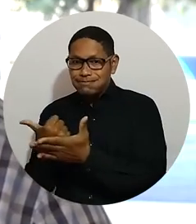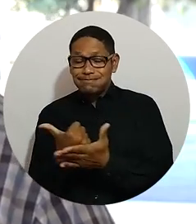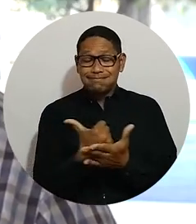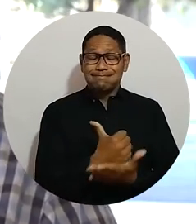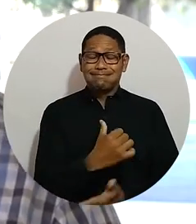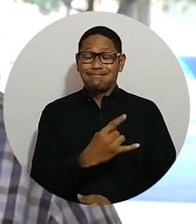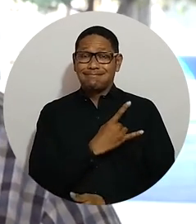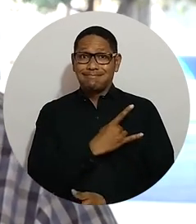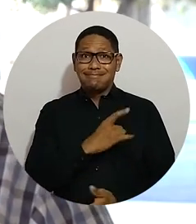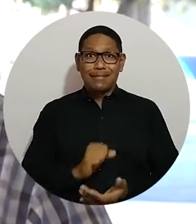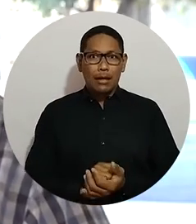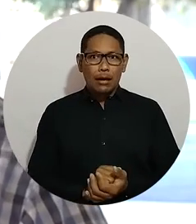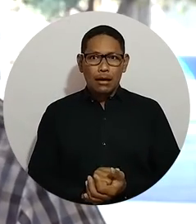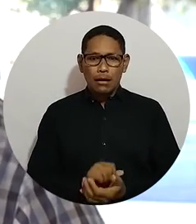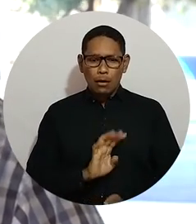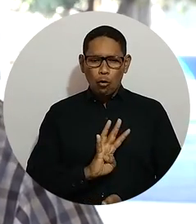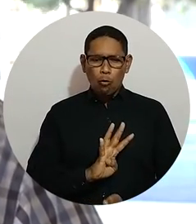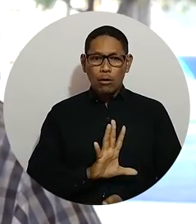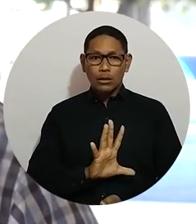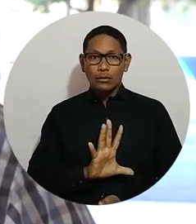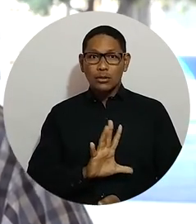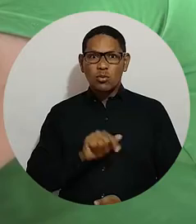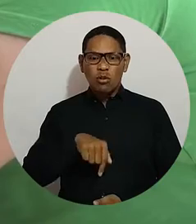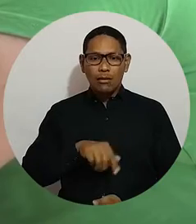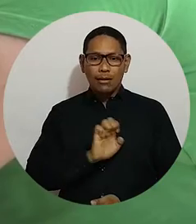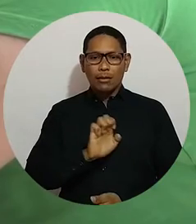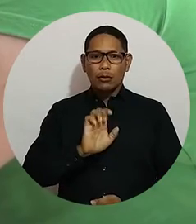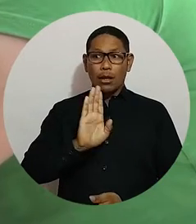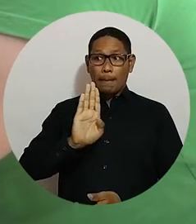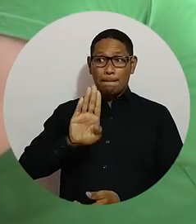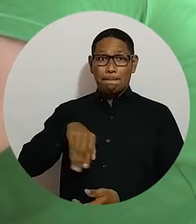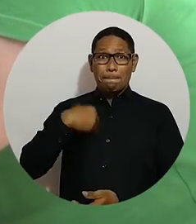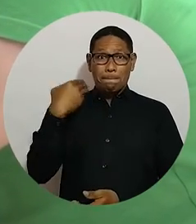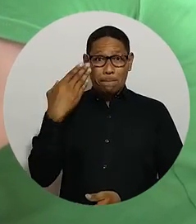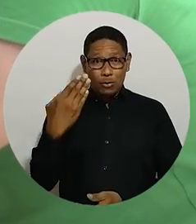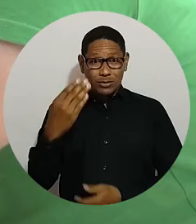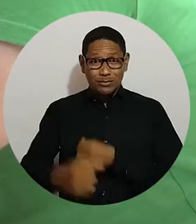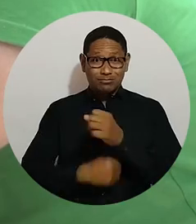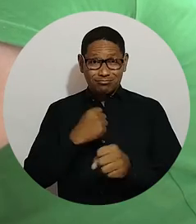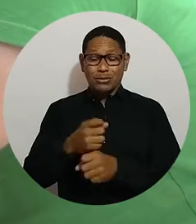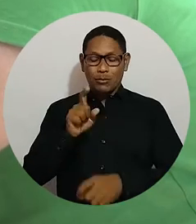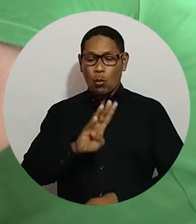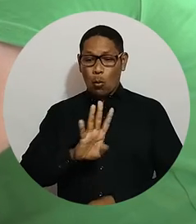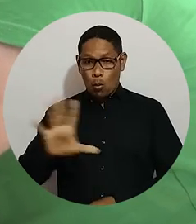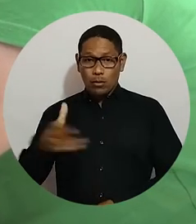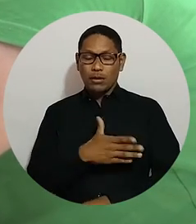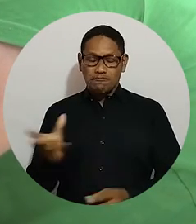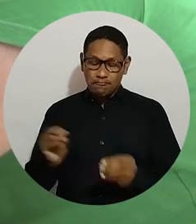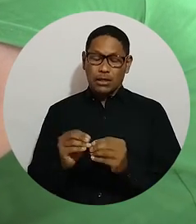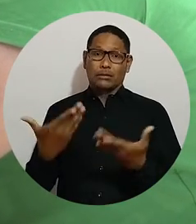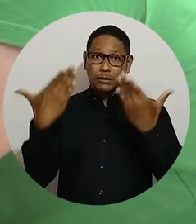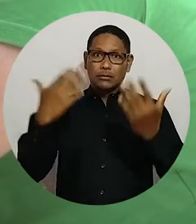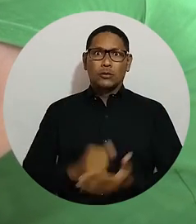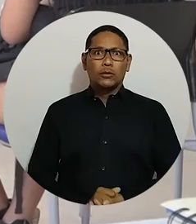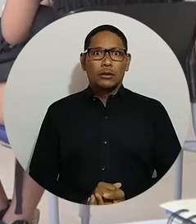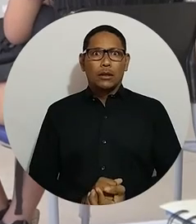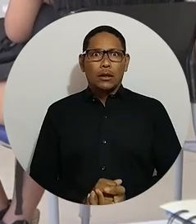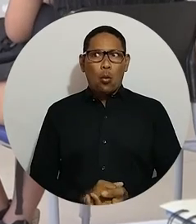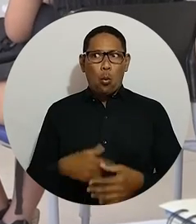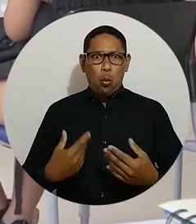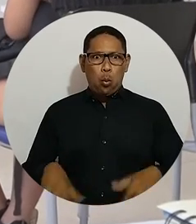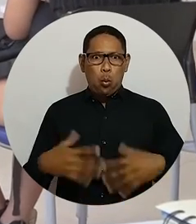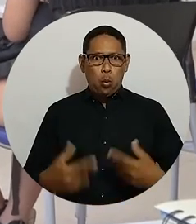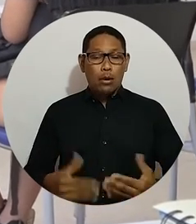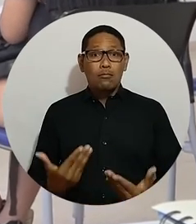institución. No solamente estos 45 que entran en enero, sino también los próximos 45 que entrarán a final de año. Estamos hablando de 90 de nuevos docentes. Eso